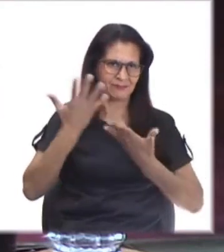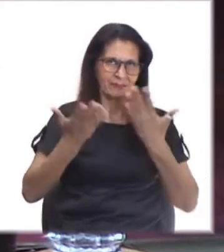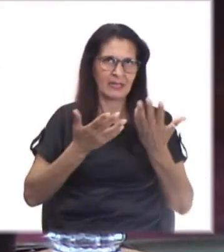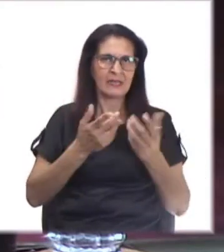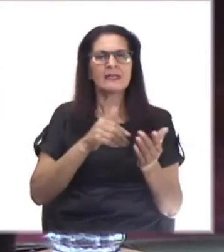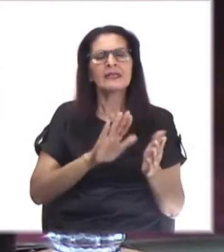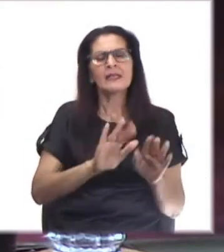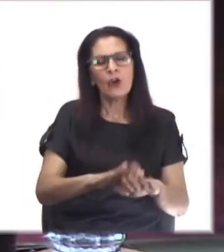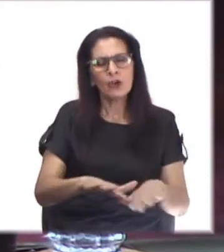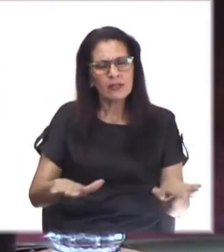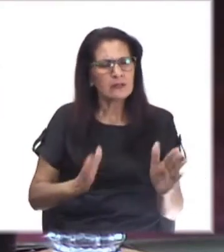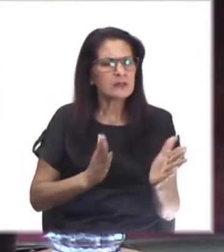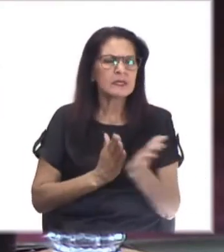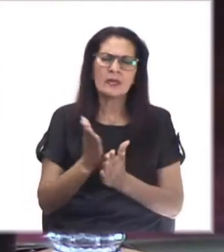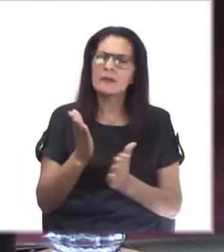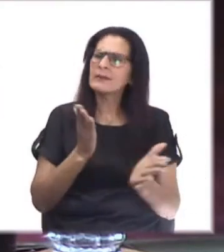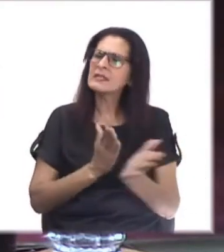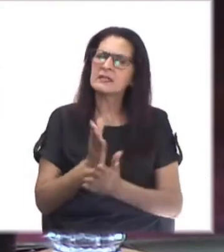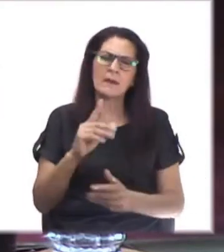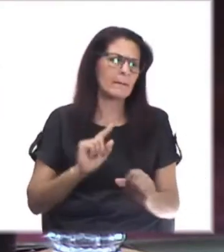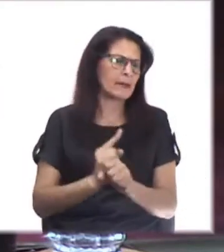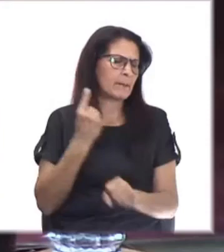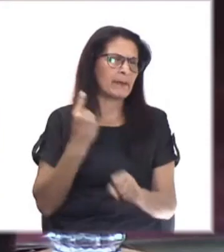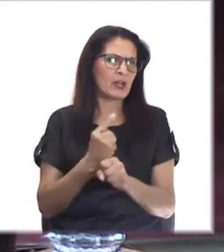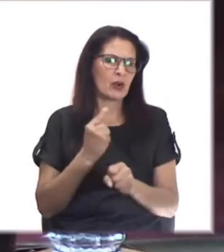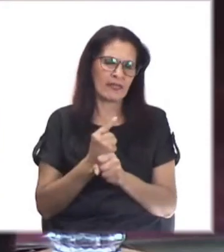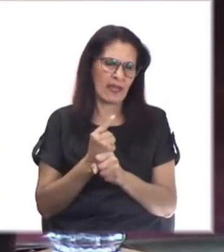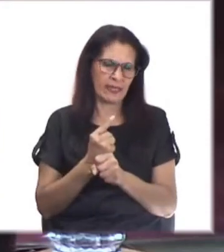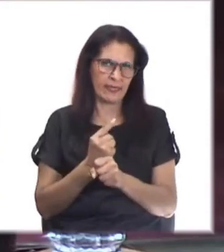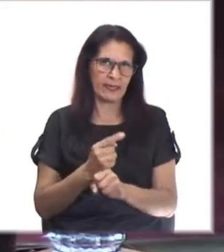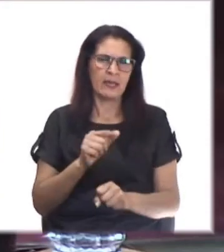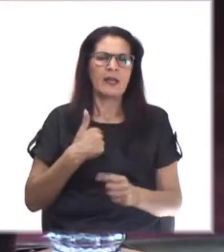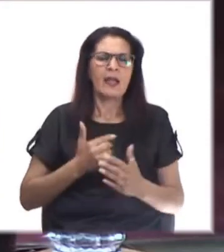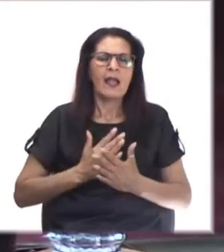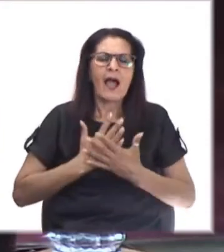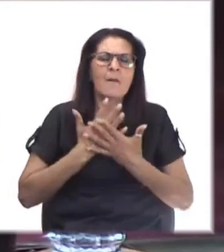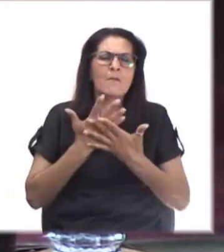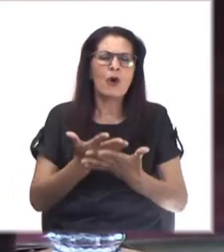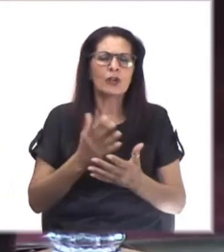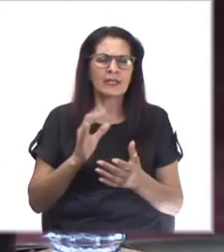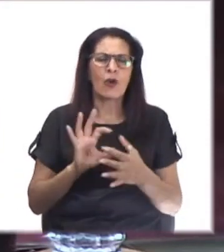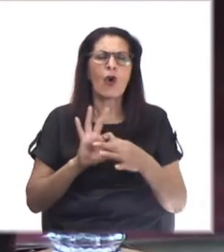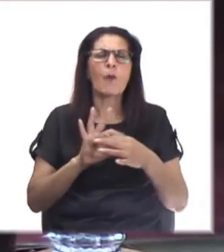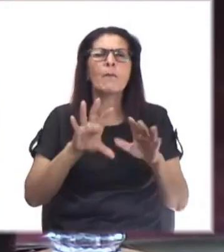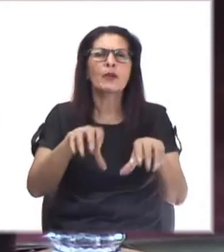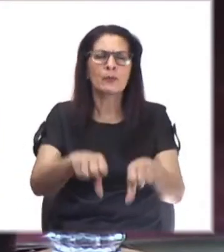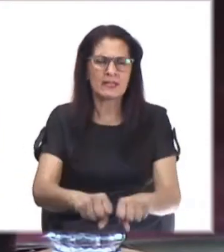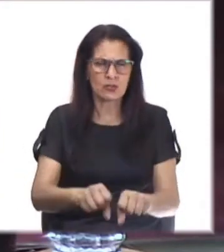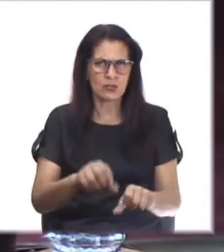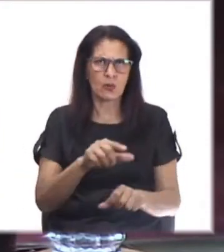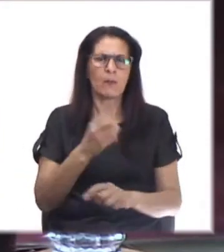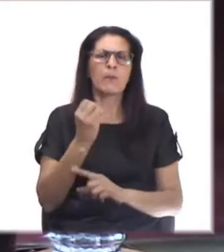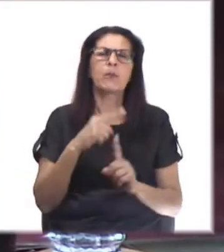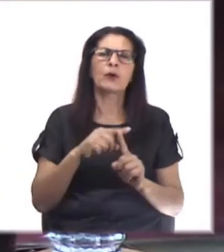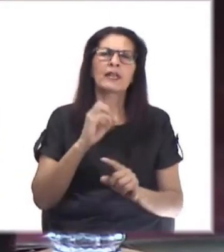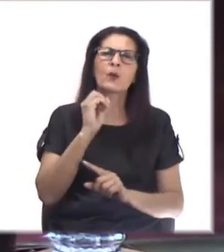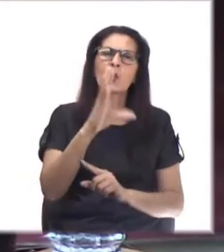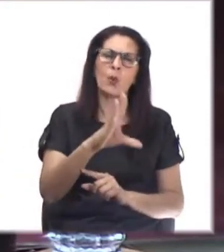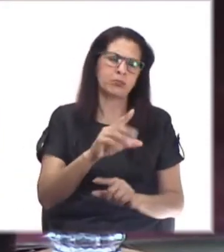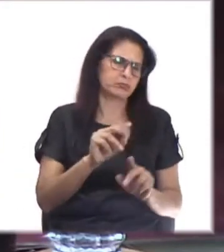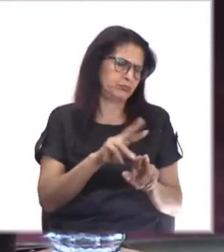siempre, siempre fueron su prioridad. La relación de amor y de compromiso de Vázquez con el club se mantuvo